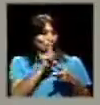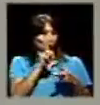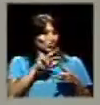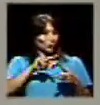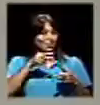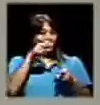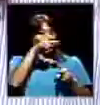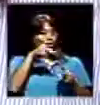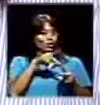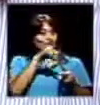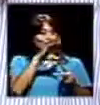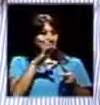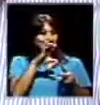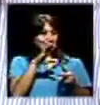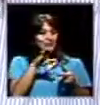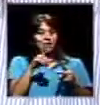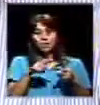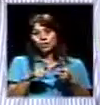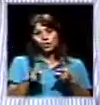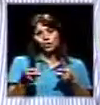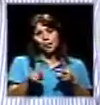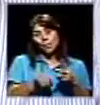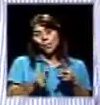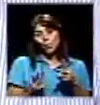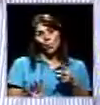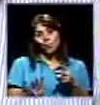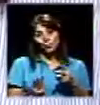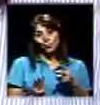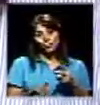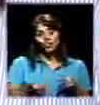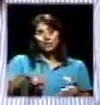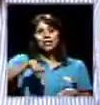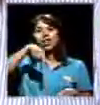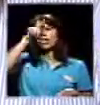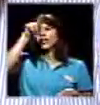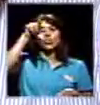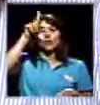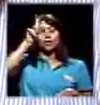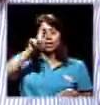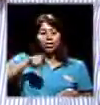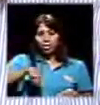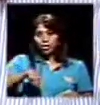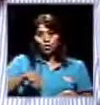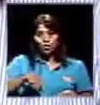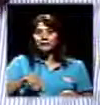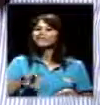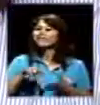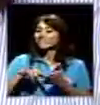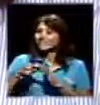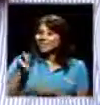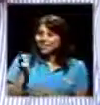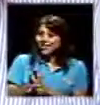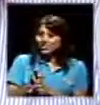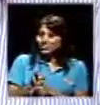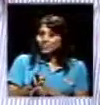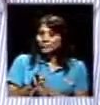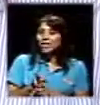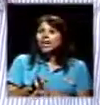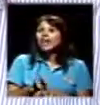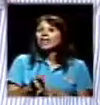4. Exacto. Estamos muy bien, pero tenemos un margen para mejorar, ¿verdad? Eso es